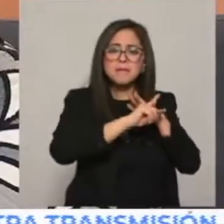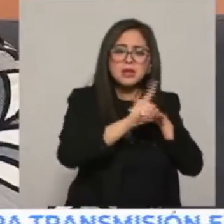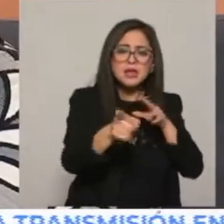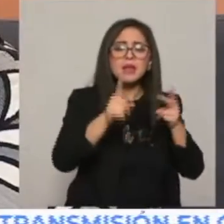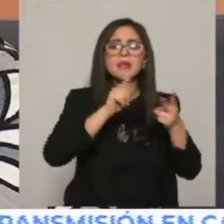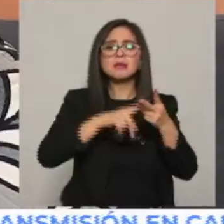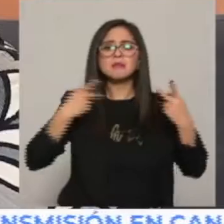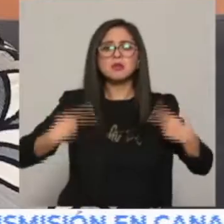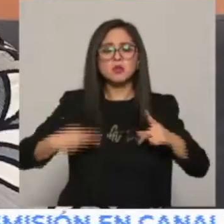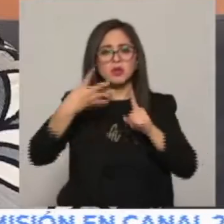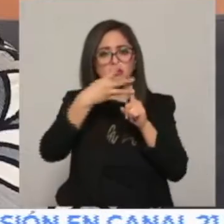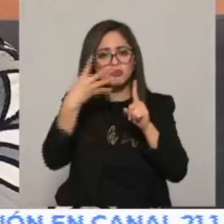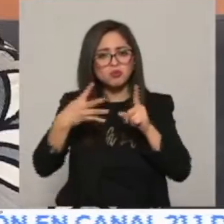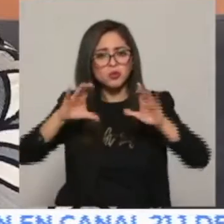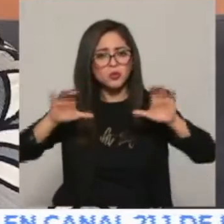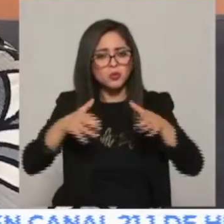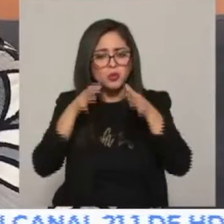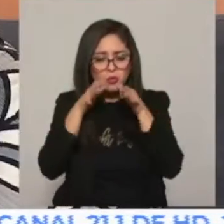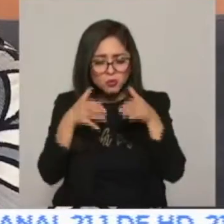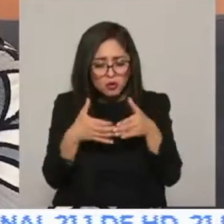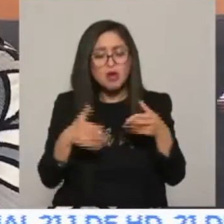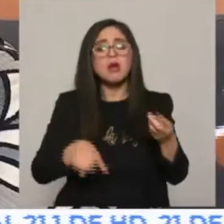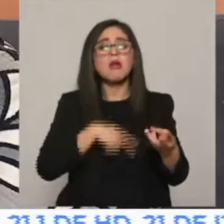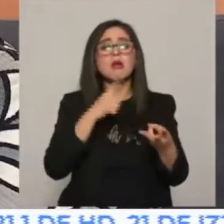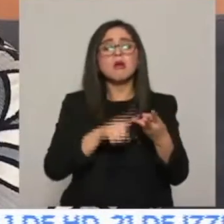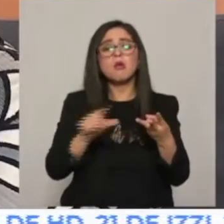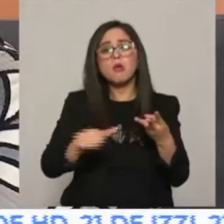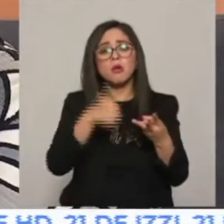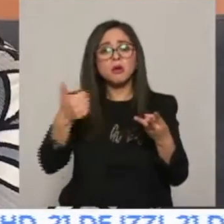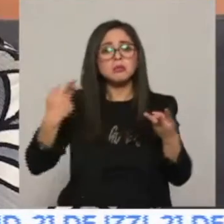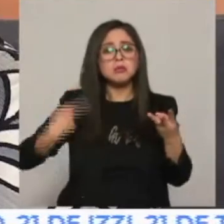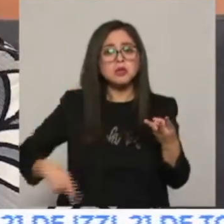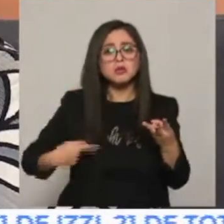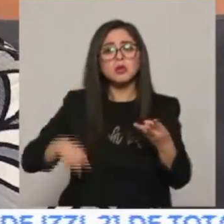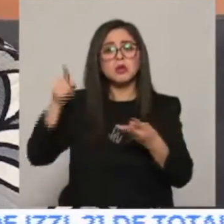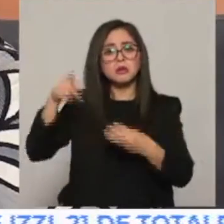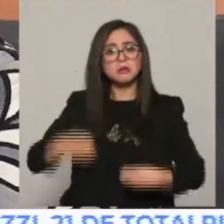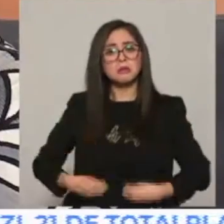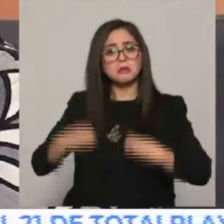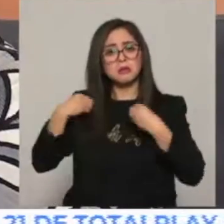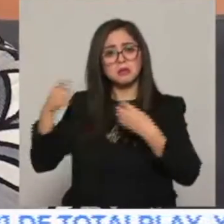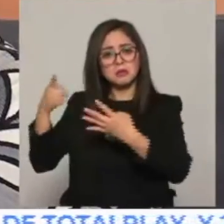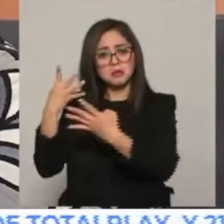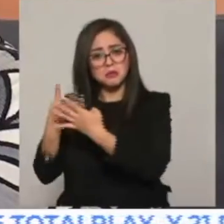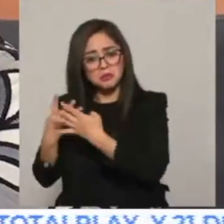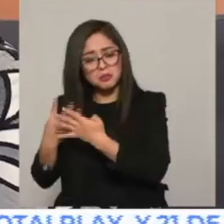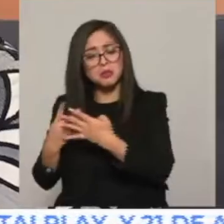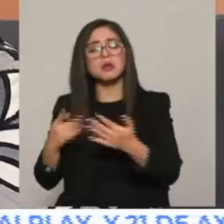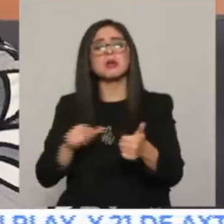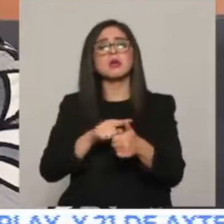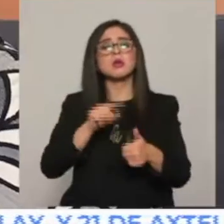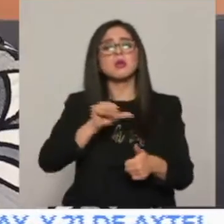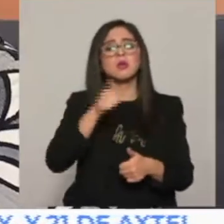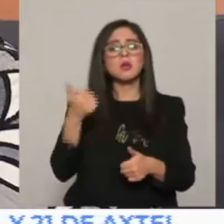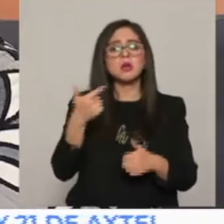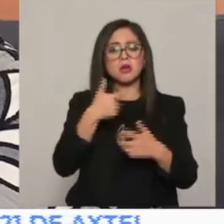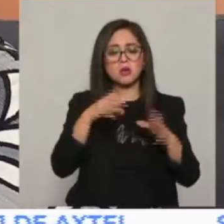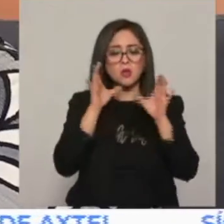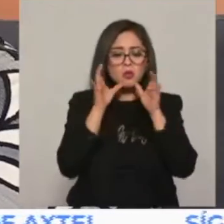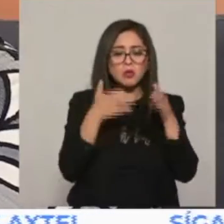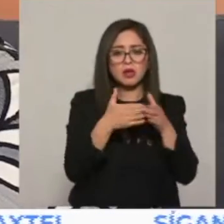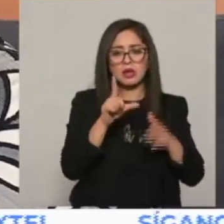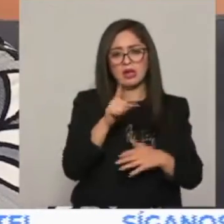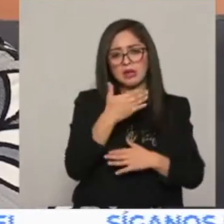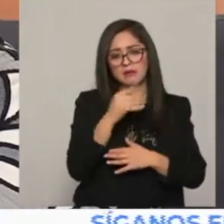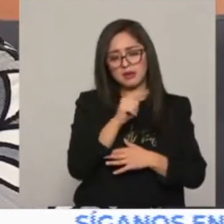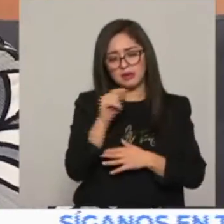género, personas que se encuentran sujetas a privadas de libertad. La comunidad LGBTI. Exactamente, LGBTI, personas